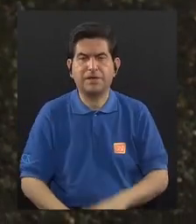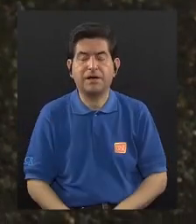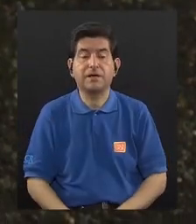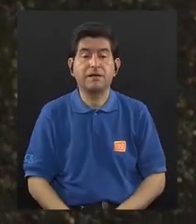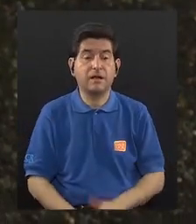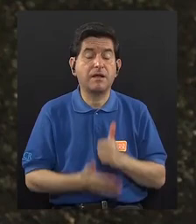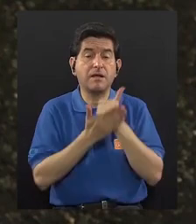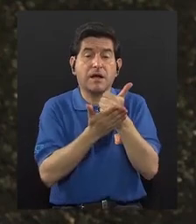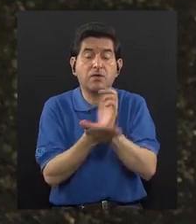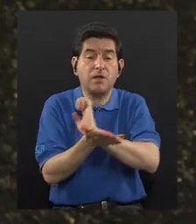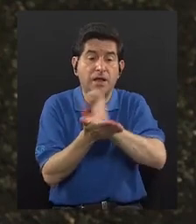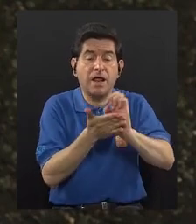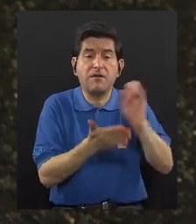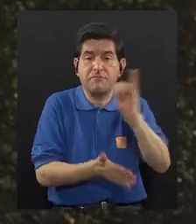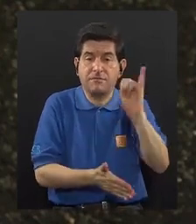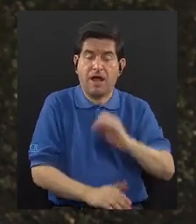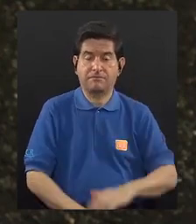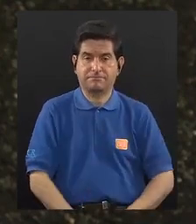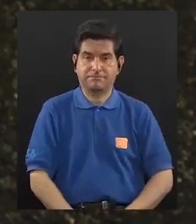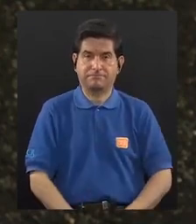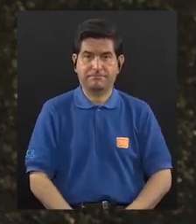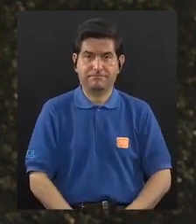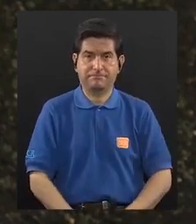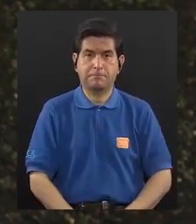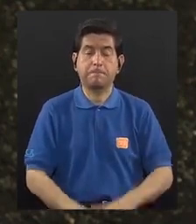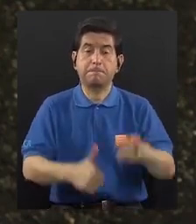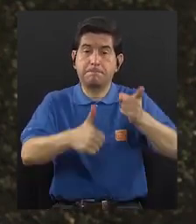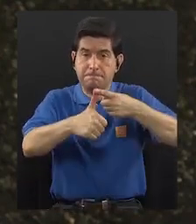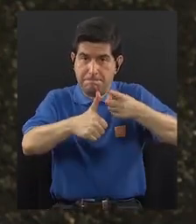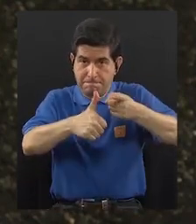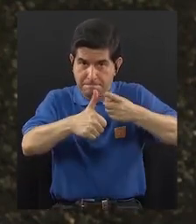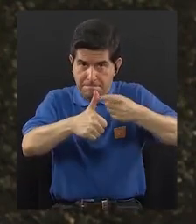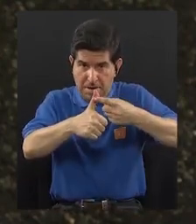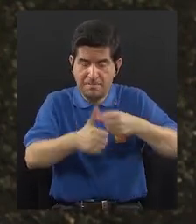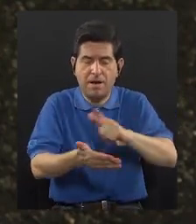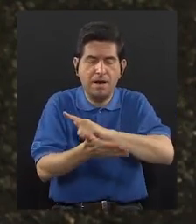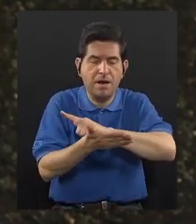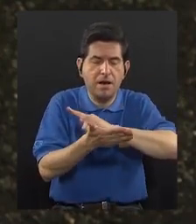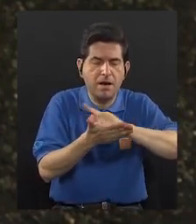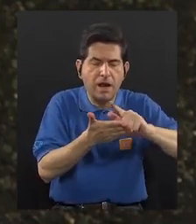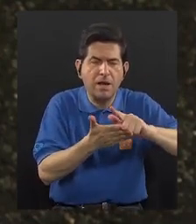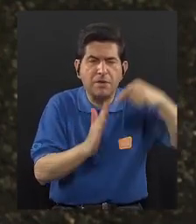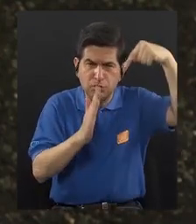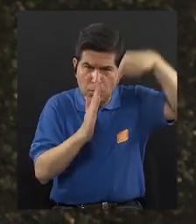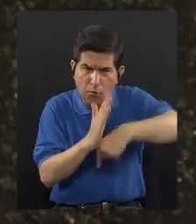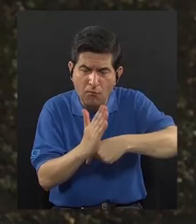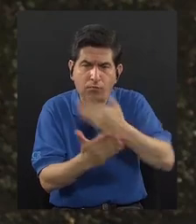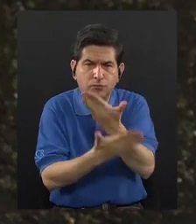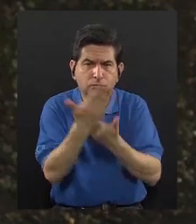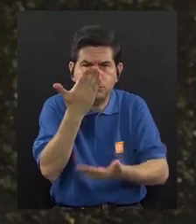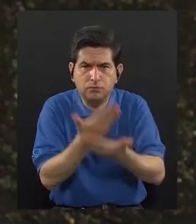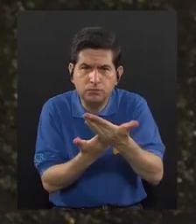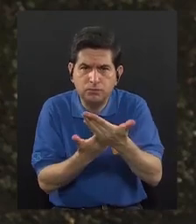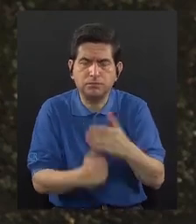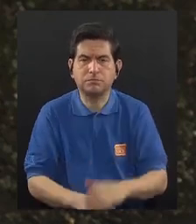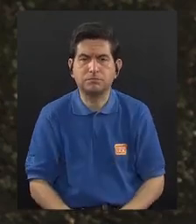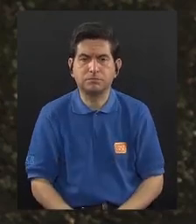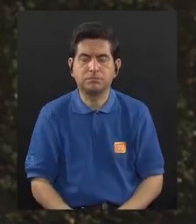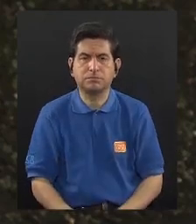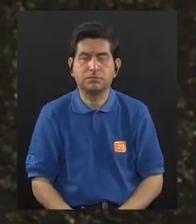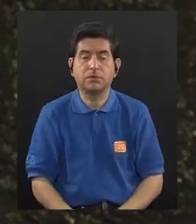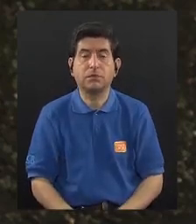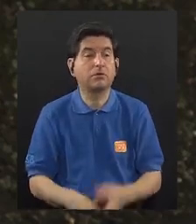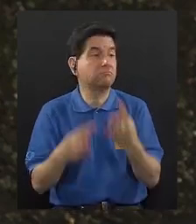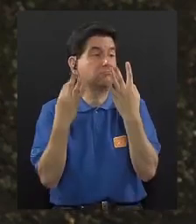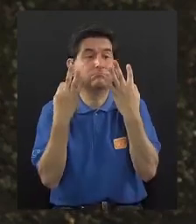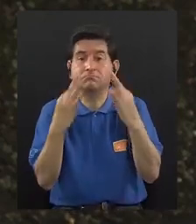y puede ayudar a prevenir las infecciones y la primera de ellas es el lavado exhaustivo de manos si bien es